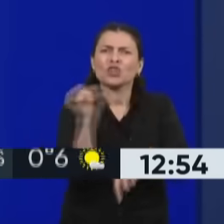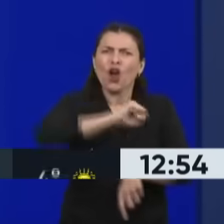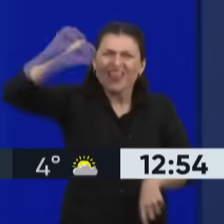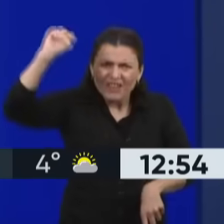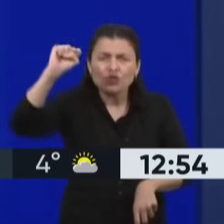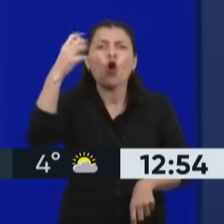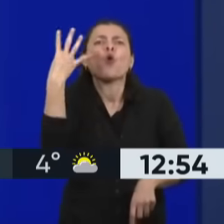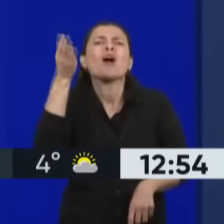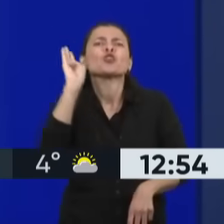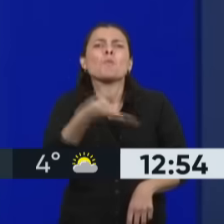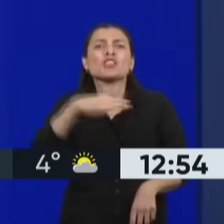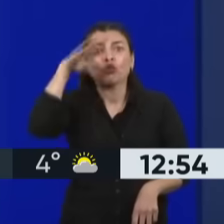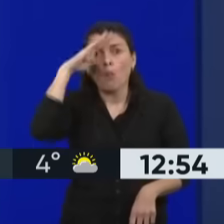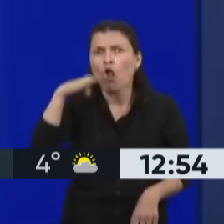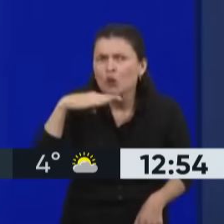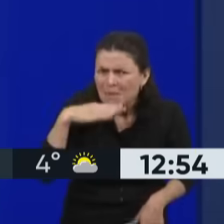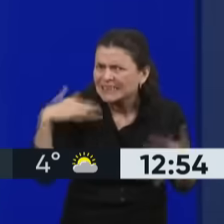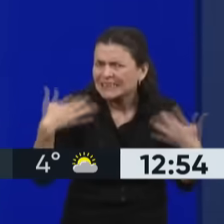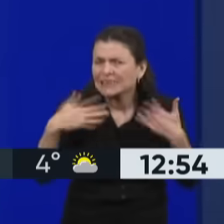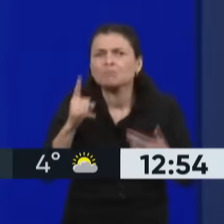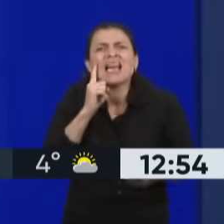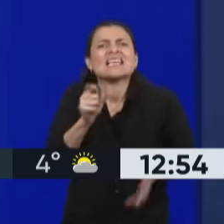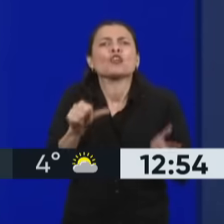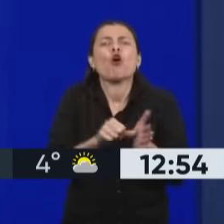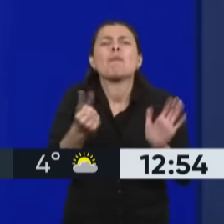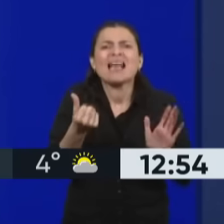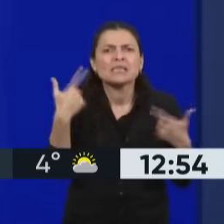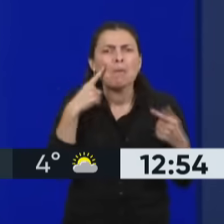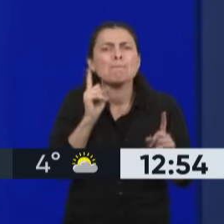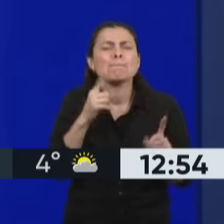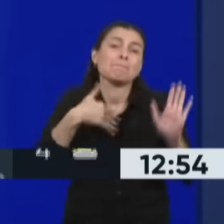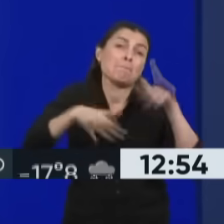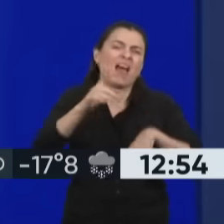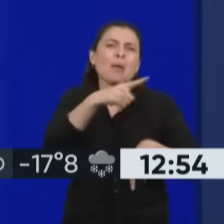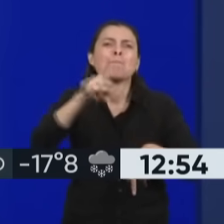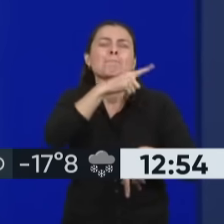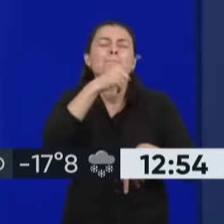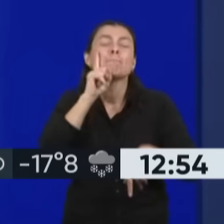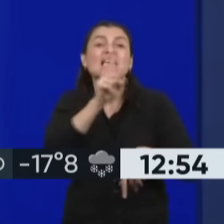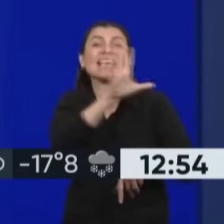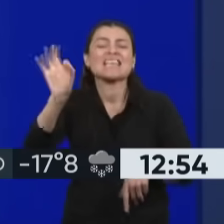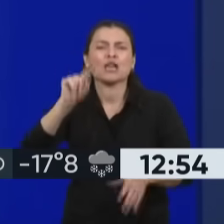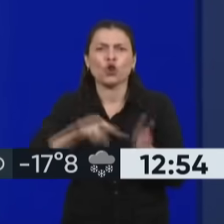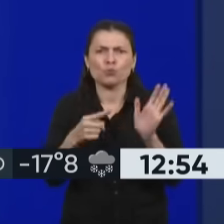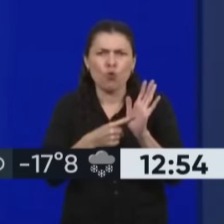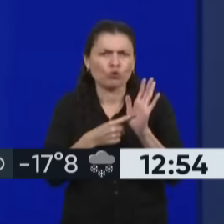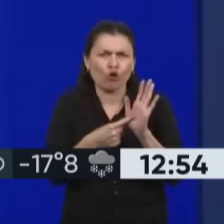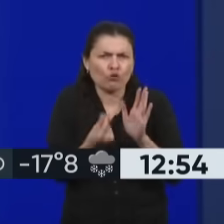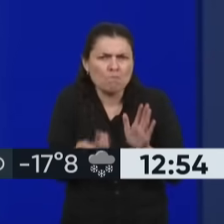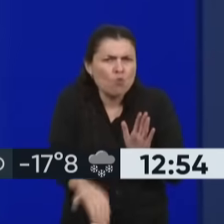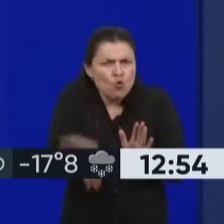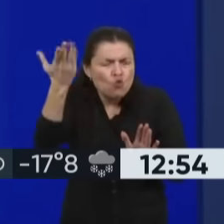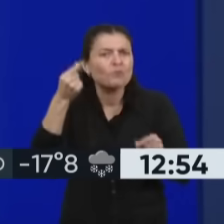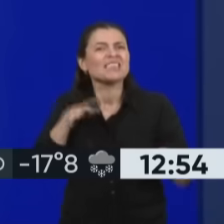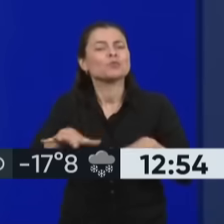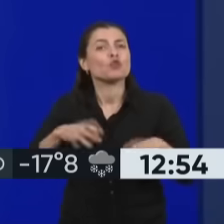4% mensual y con un riesgo que estaba por encima de los 1.500 puntos. En aquel entonces los